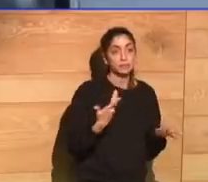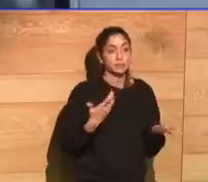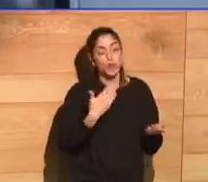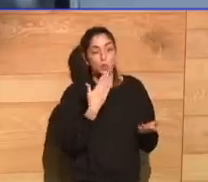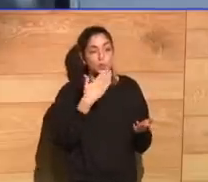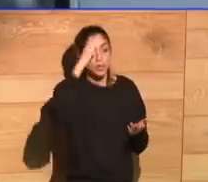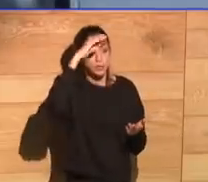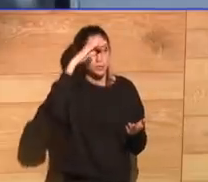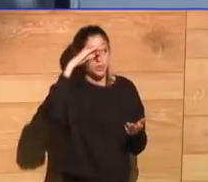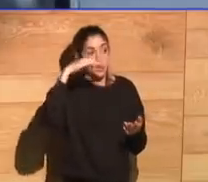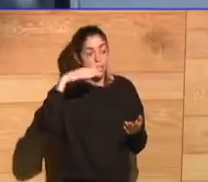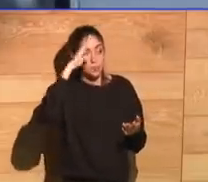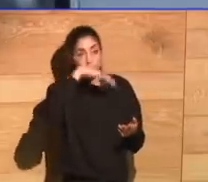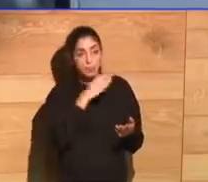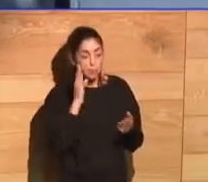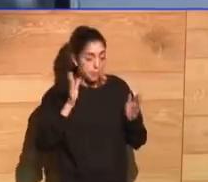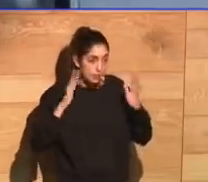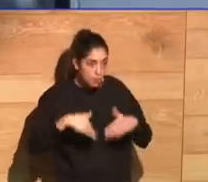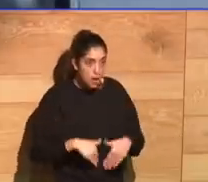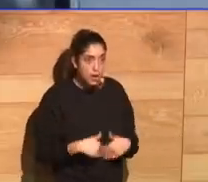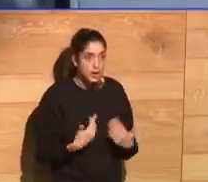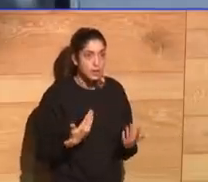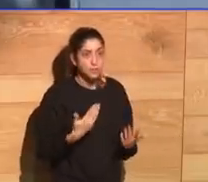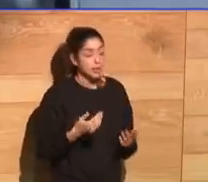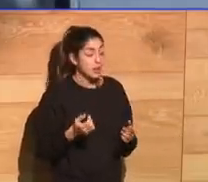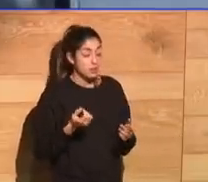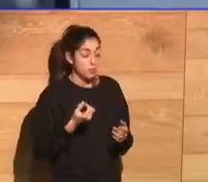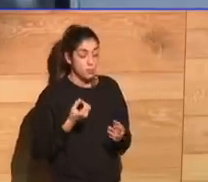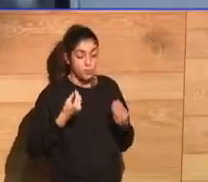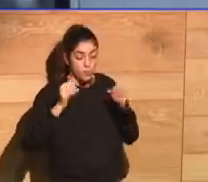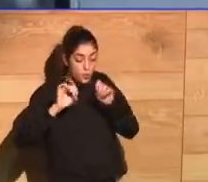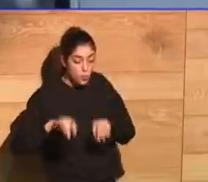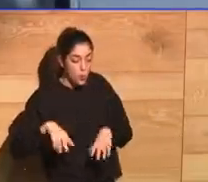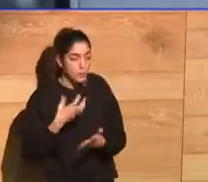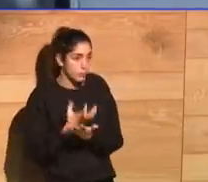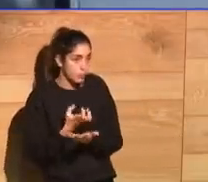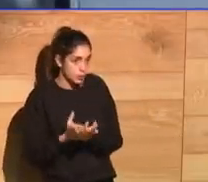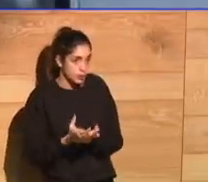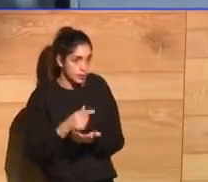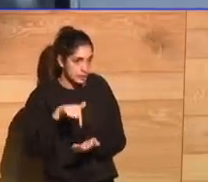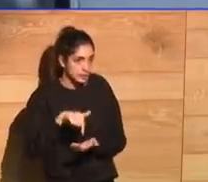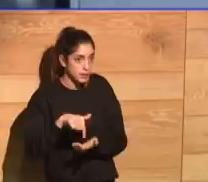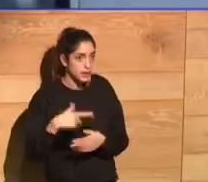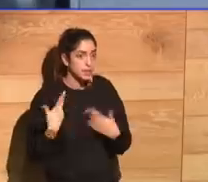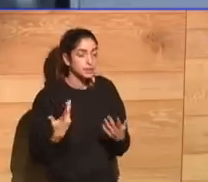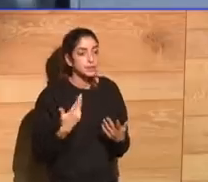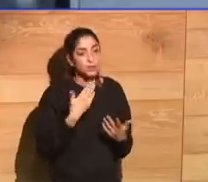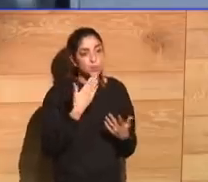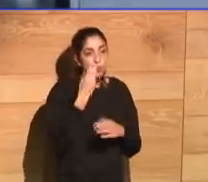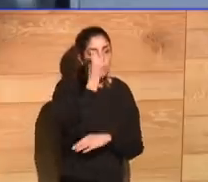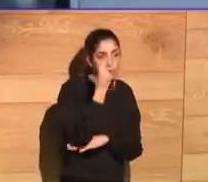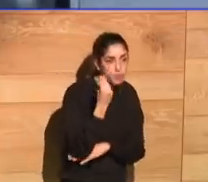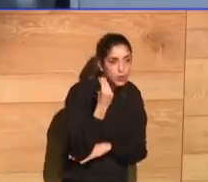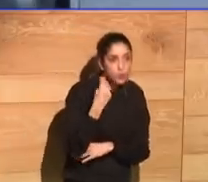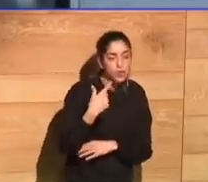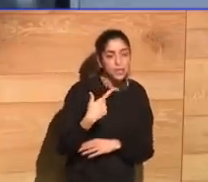abandonado. Mira, como este podcast. Claro, cuando un actor ya tiene el culo pelado, pues ya ha vivido muchas cosas y por mucho que se apegue a esa figura, sabe